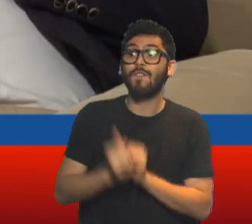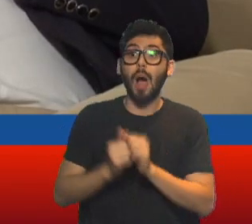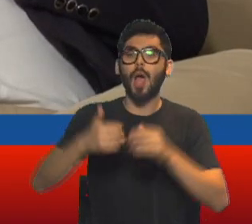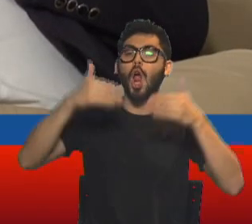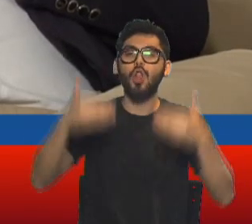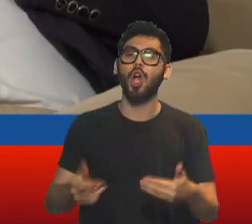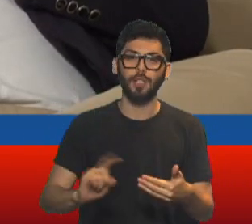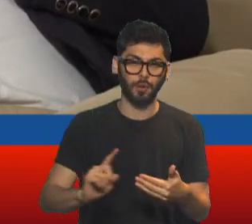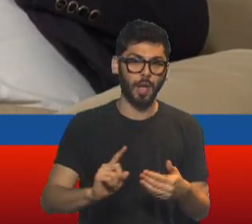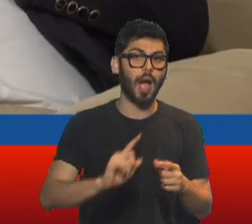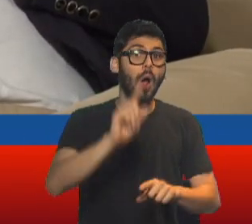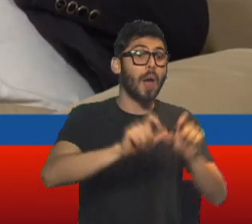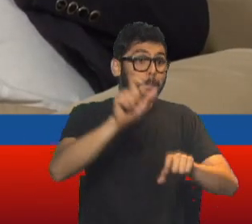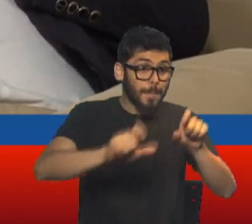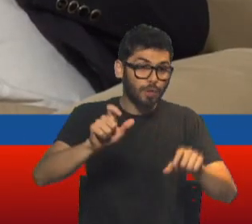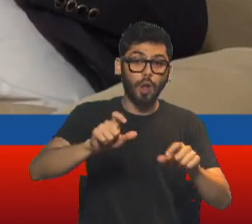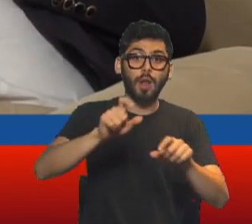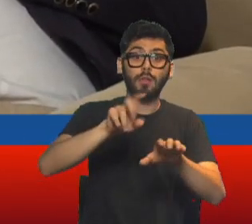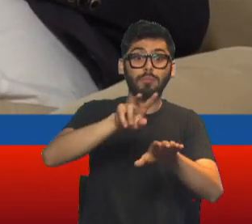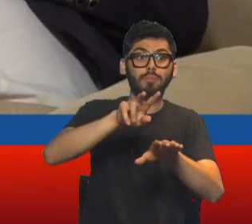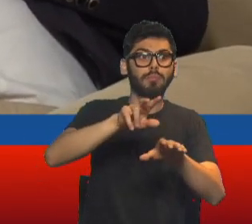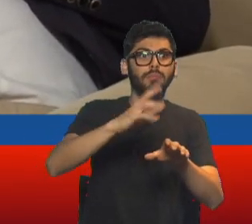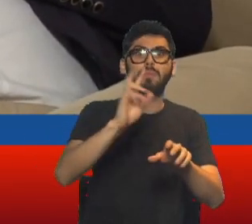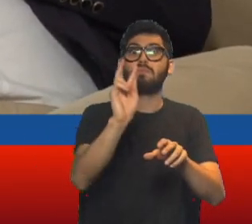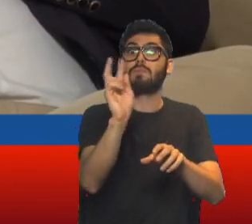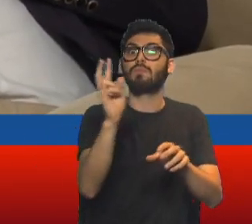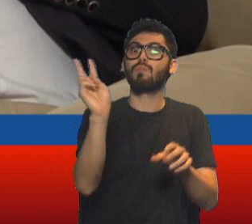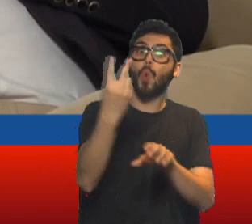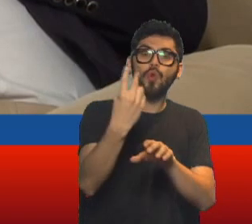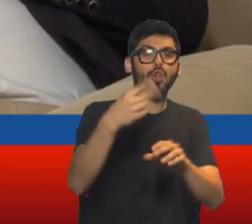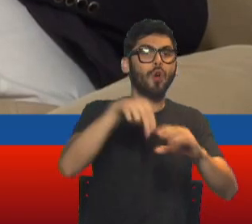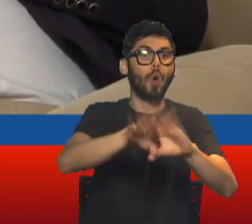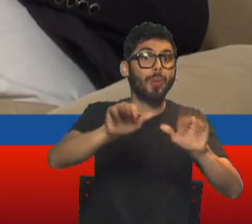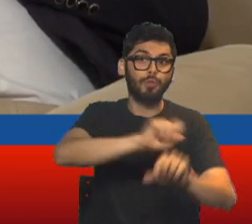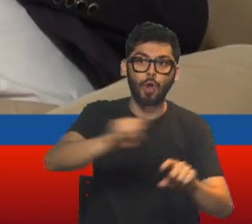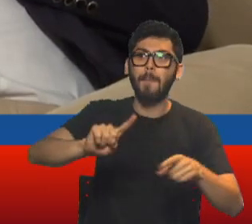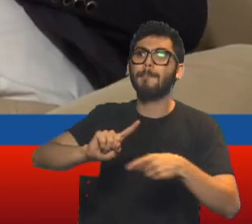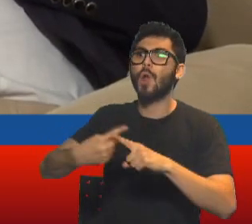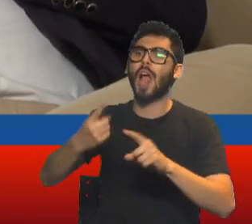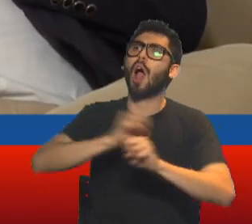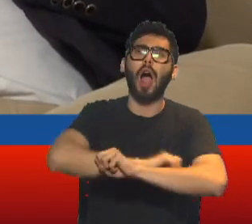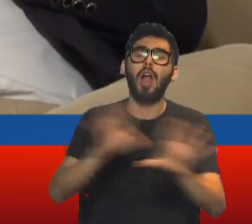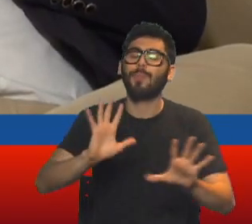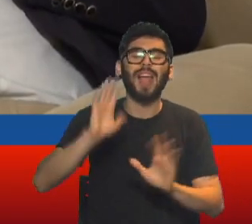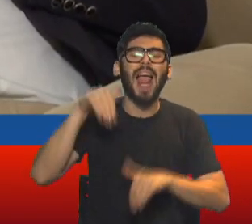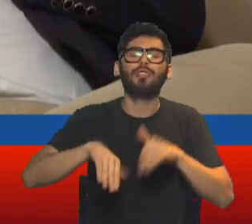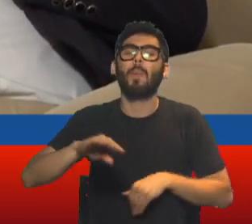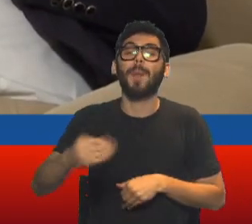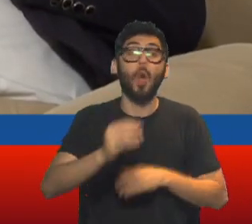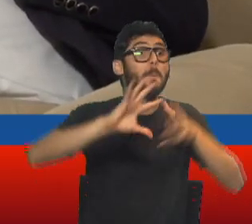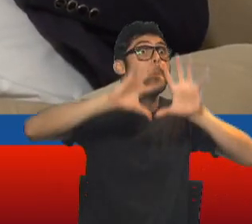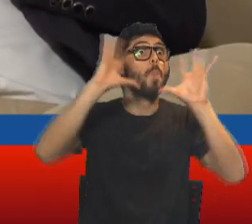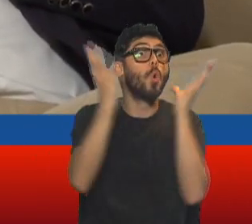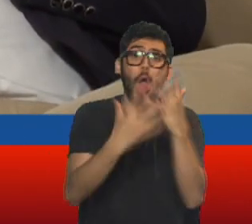que enterraron a sus seres queridos sin poder velarlos. La política no es dramática, no es el fin del mundo. Perdimos una elección, no se acabó el mundo.